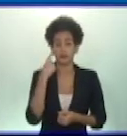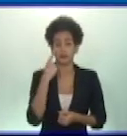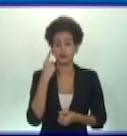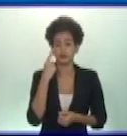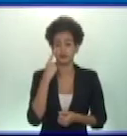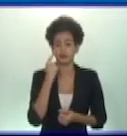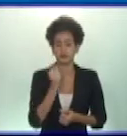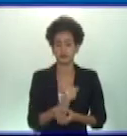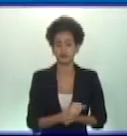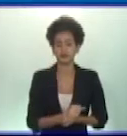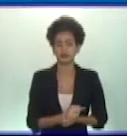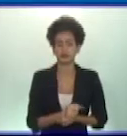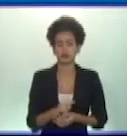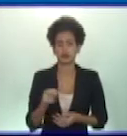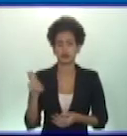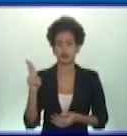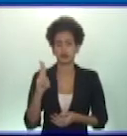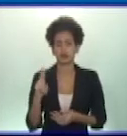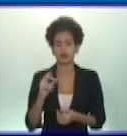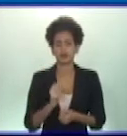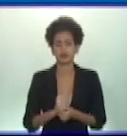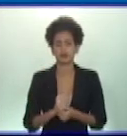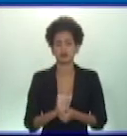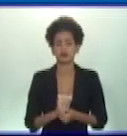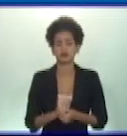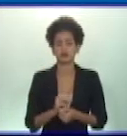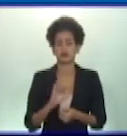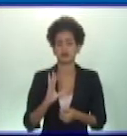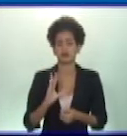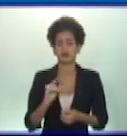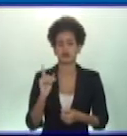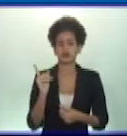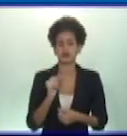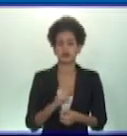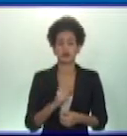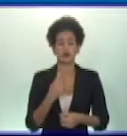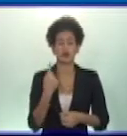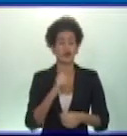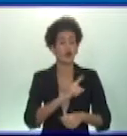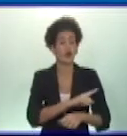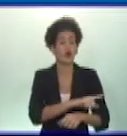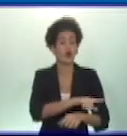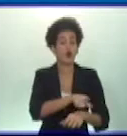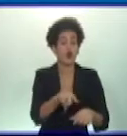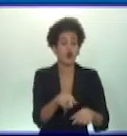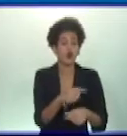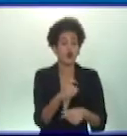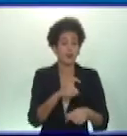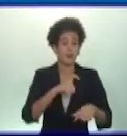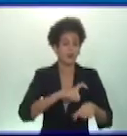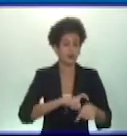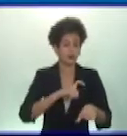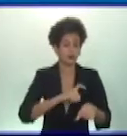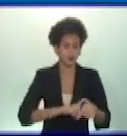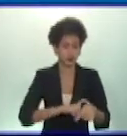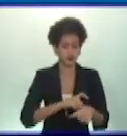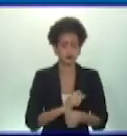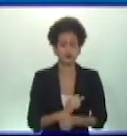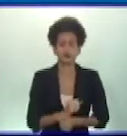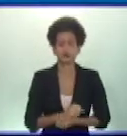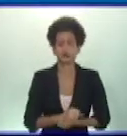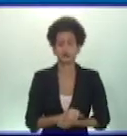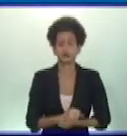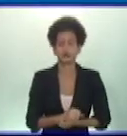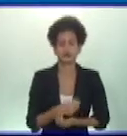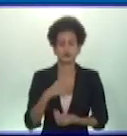en qué unidades está expresada las magnitudes. Están hablando de hora y de minuto. Vamos a recordar